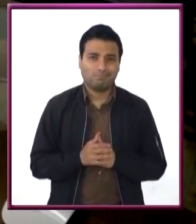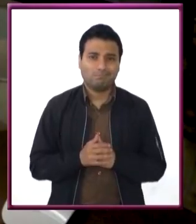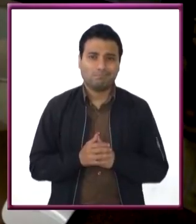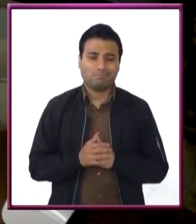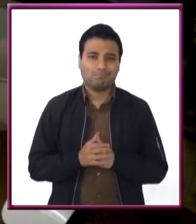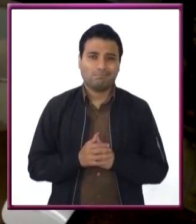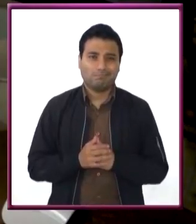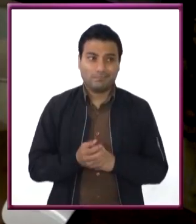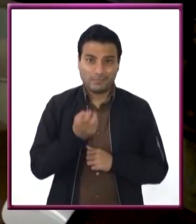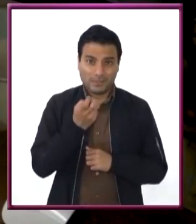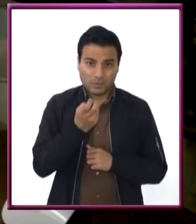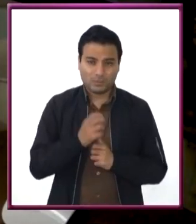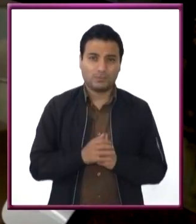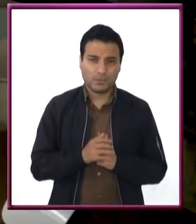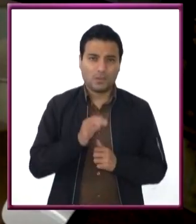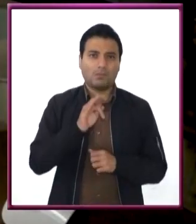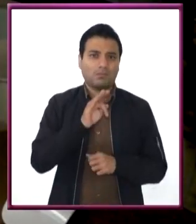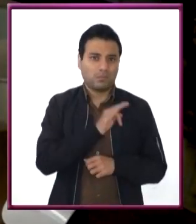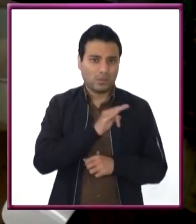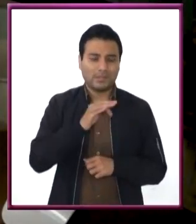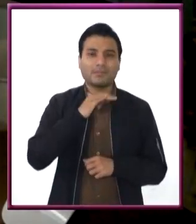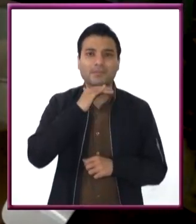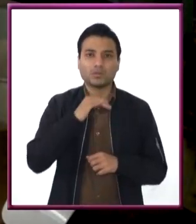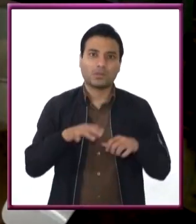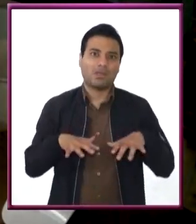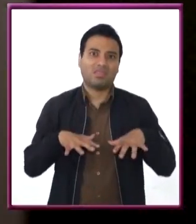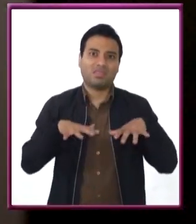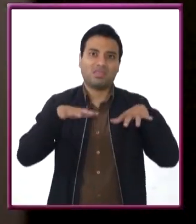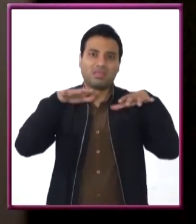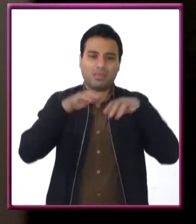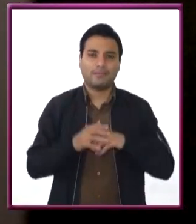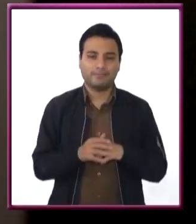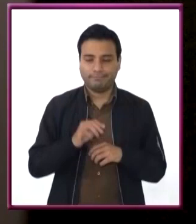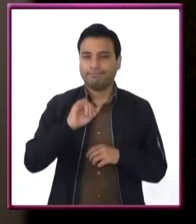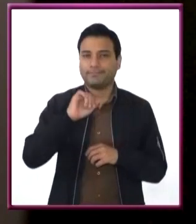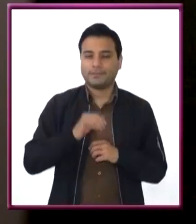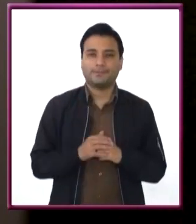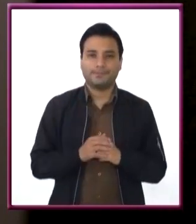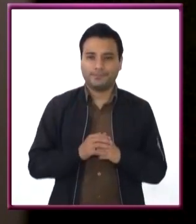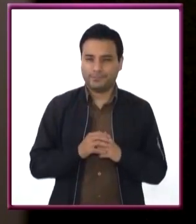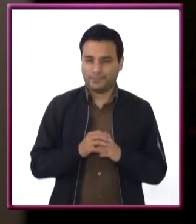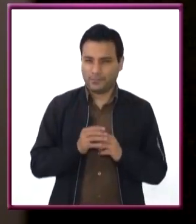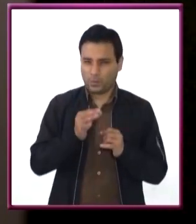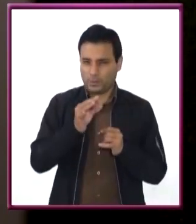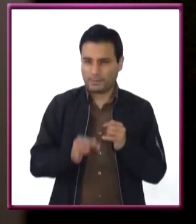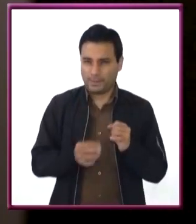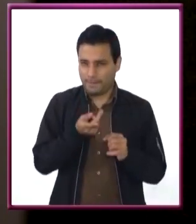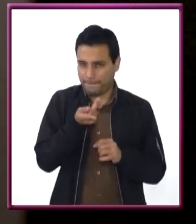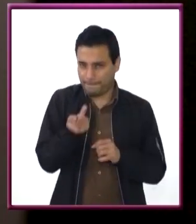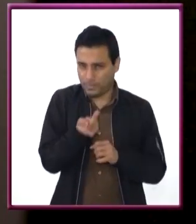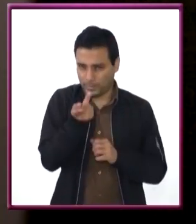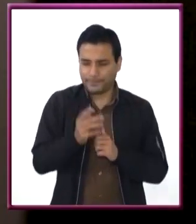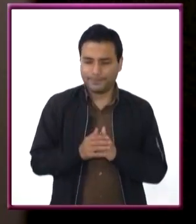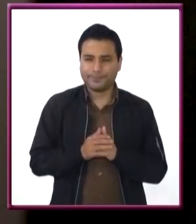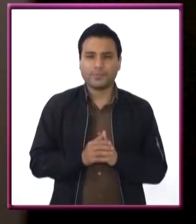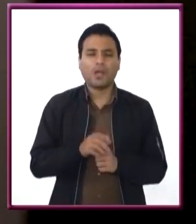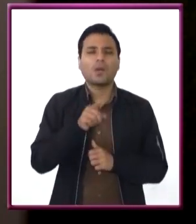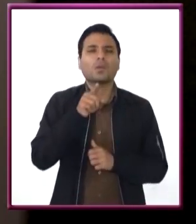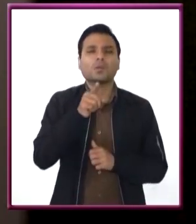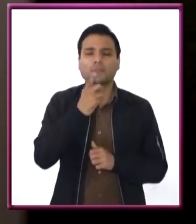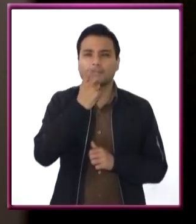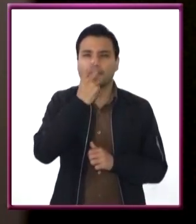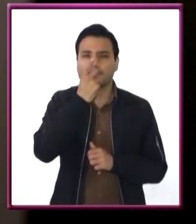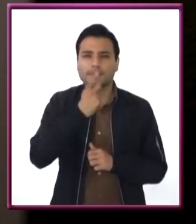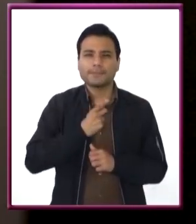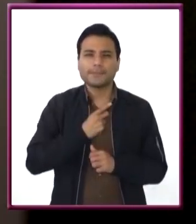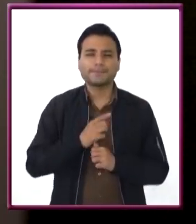a final de cuentas también son un foco de contaminación, ¿no? Por supuesto. Y ya para terminar esta entrevista, ¿nos podría